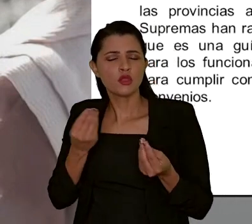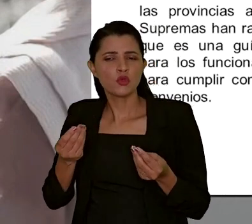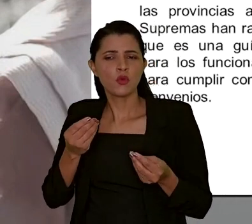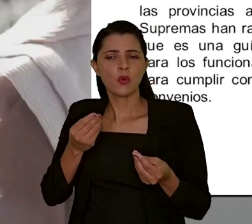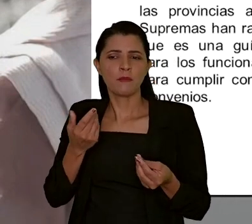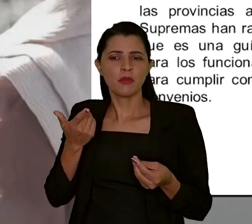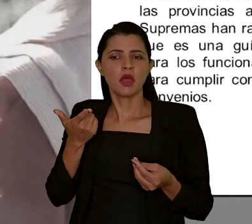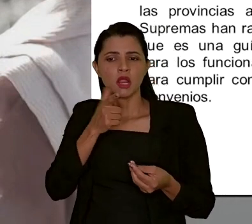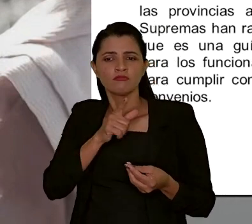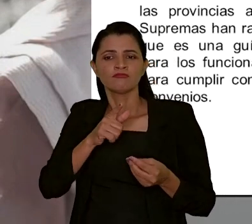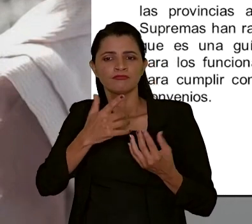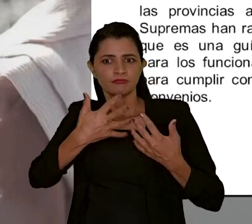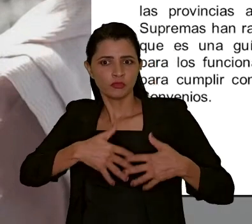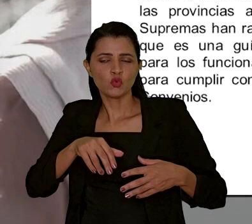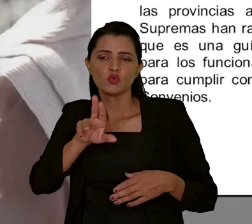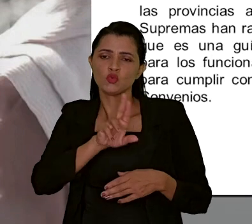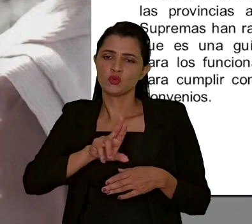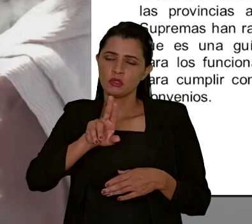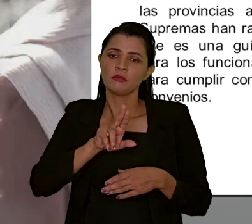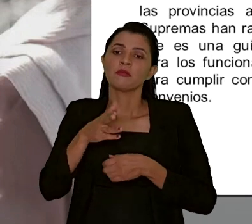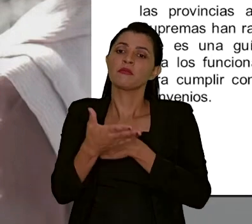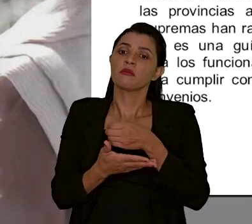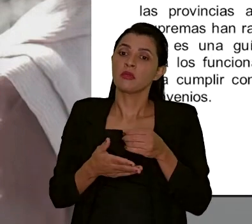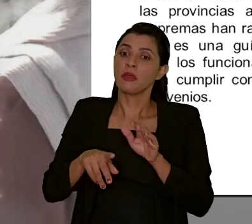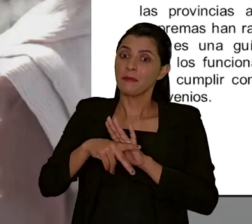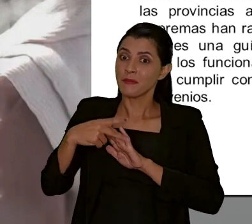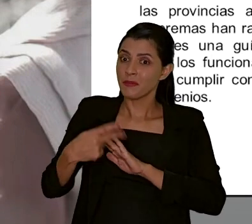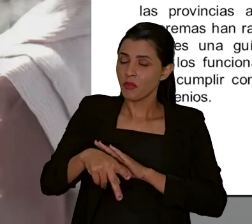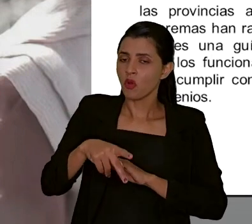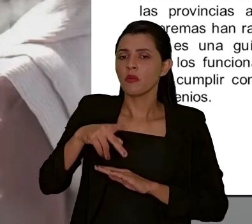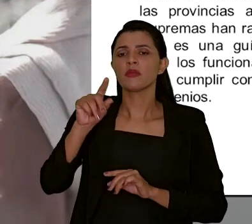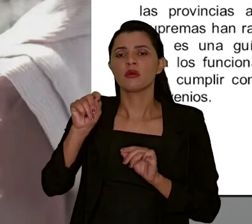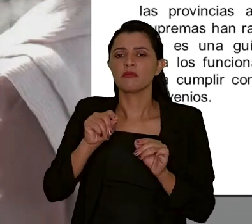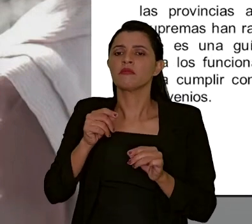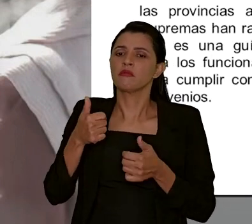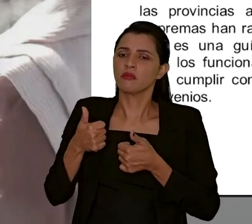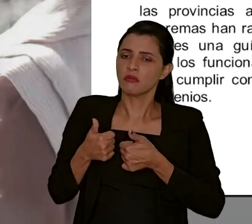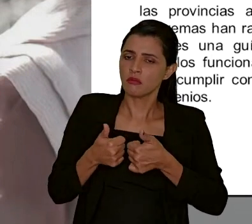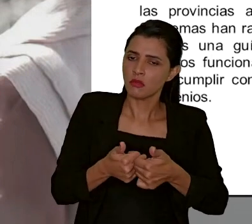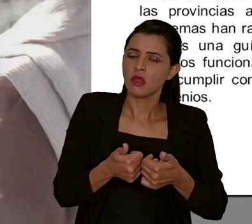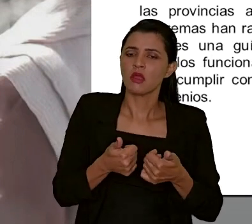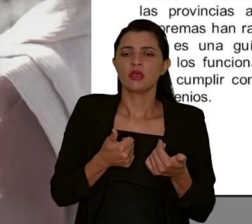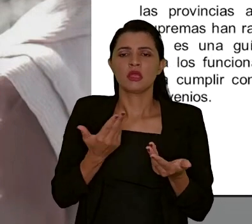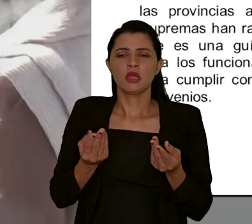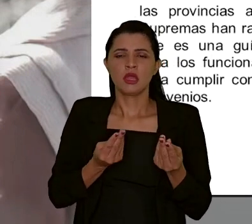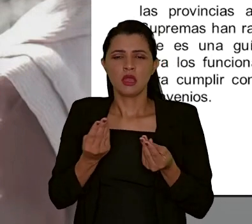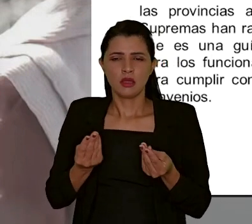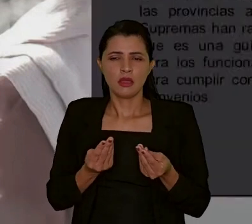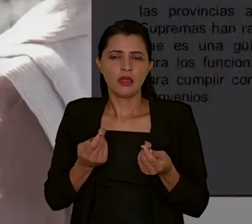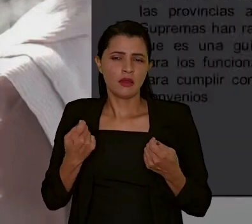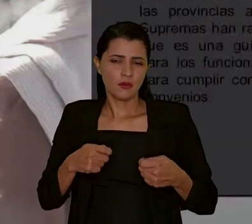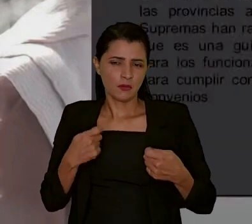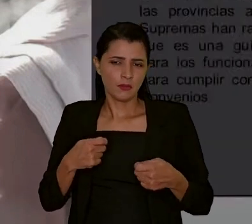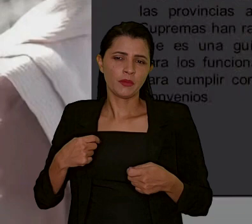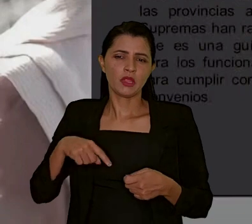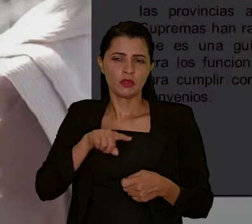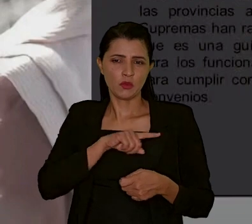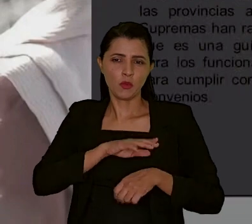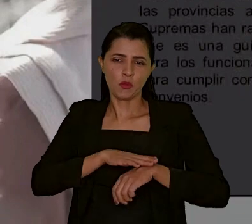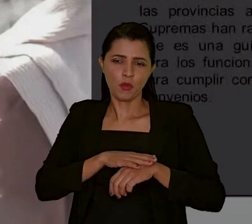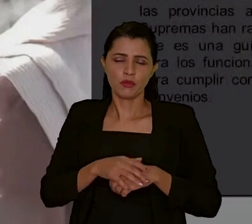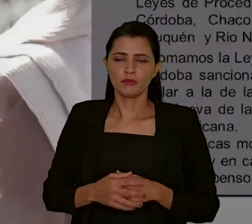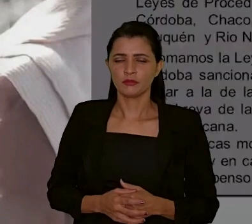funcionarios judiciales con pautas precisas para cumplir con las exigencias de celeridad de los